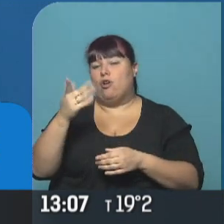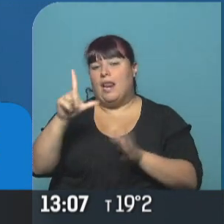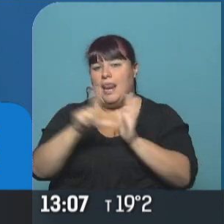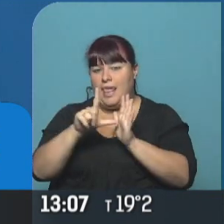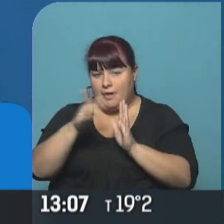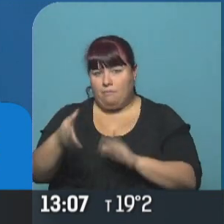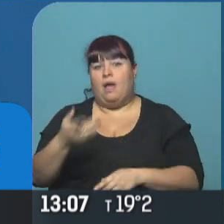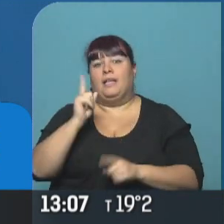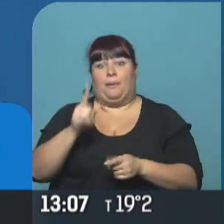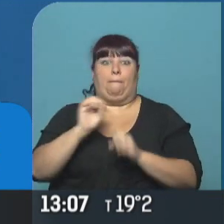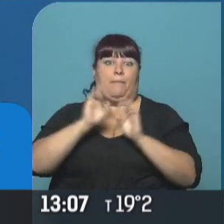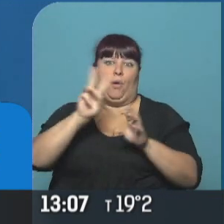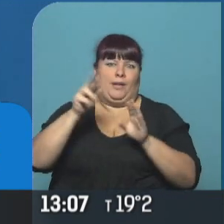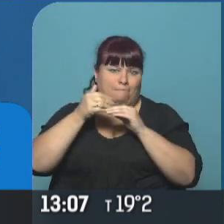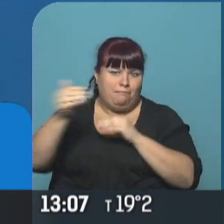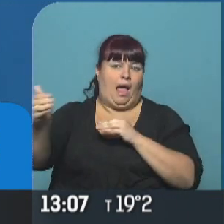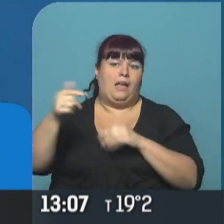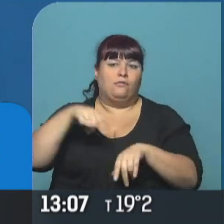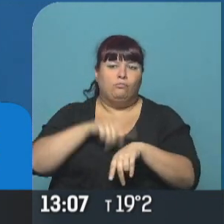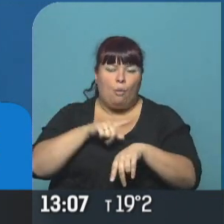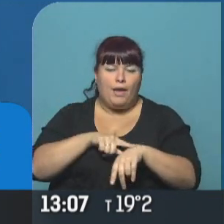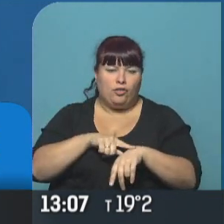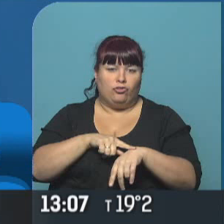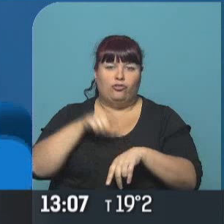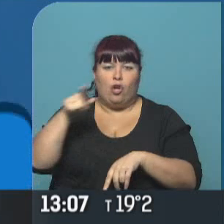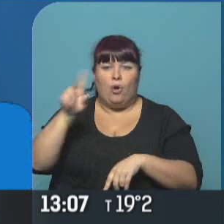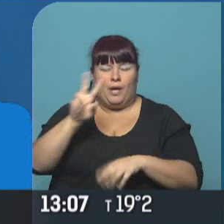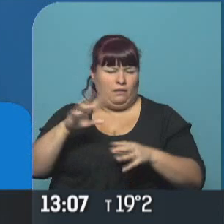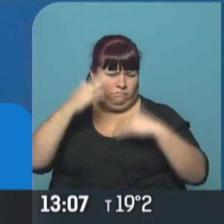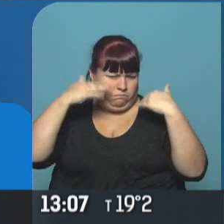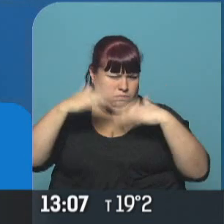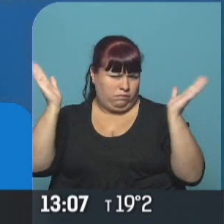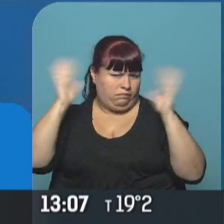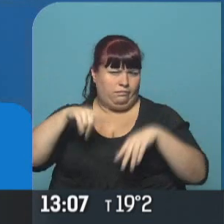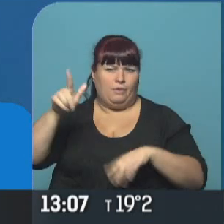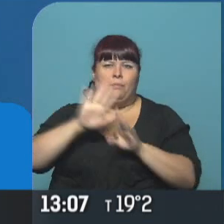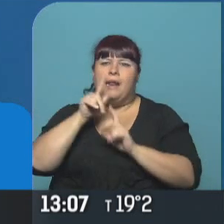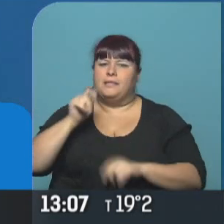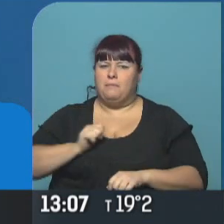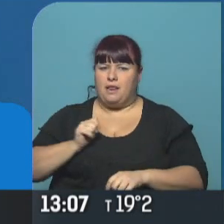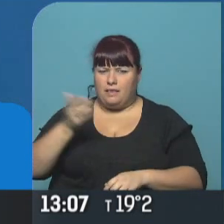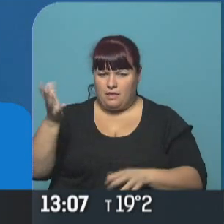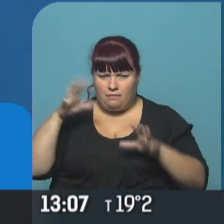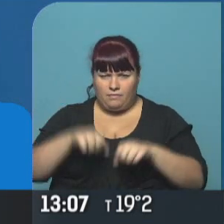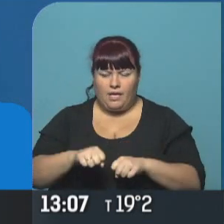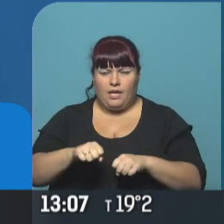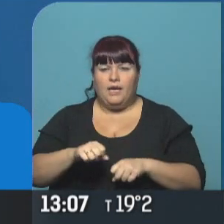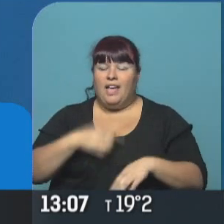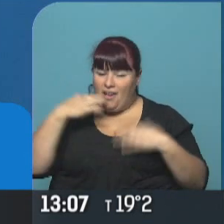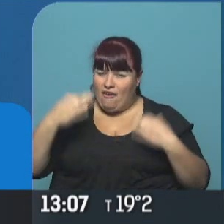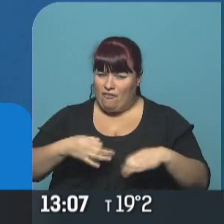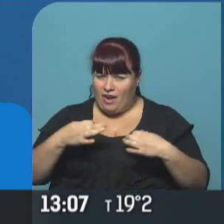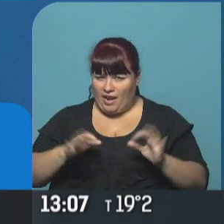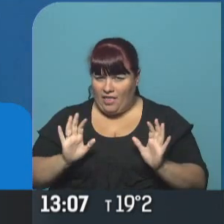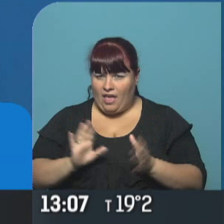Venezuela aislando as aún its más nation Venezuela collapses en el momento en into que esta nación dictatorship. colapsa y cae en manos In de a la very real dictadura. sense, De forma real, I